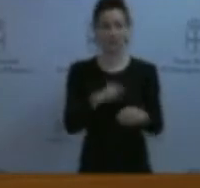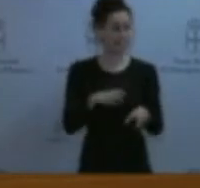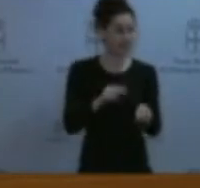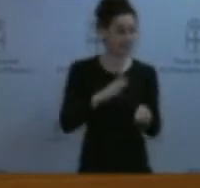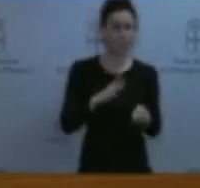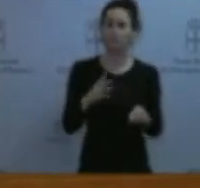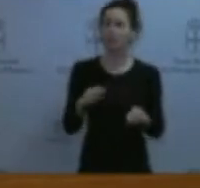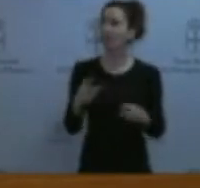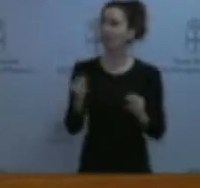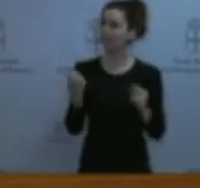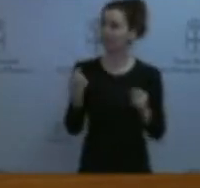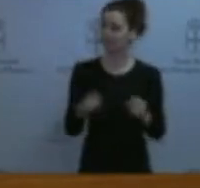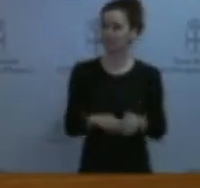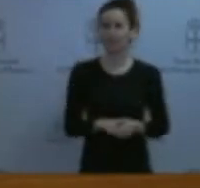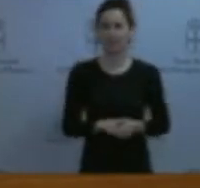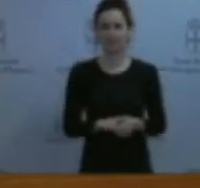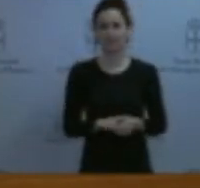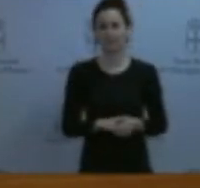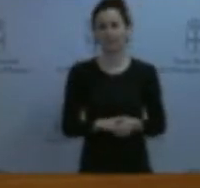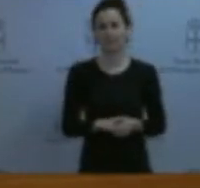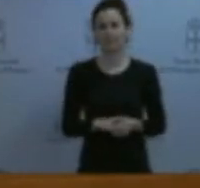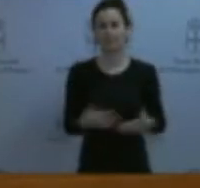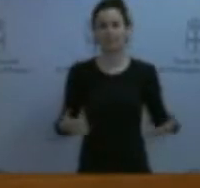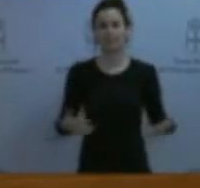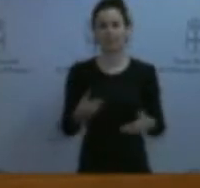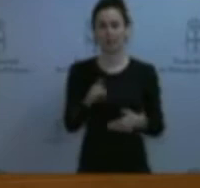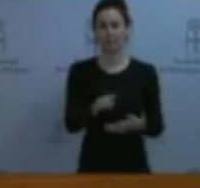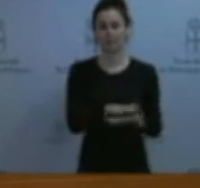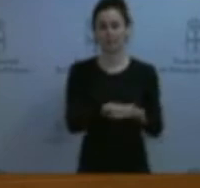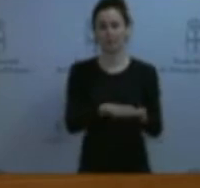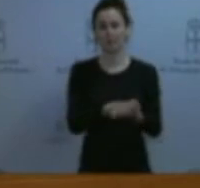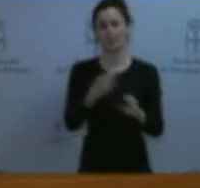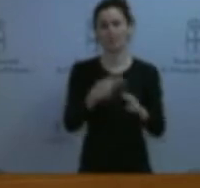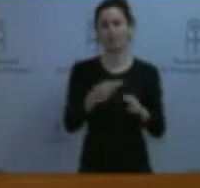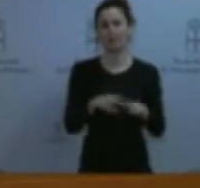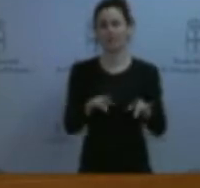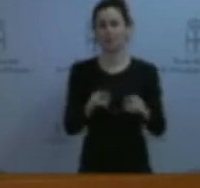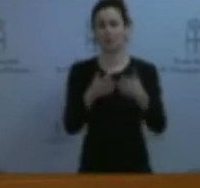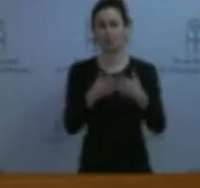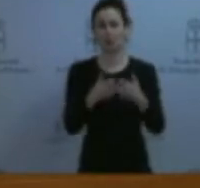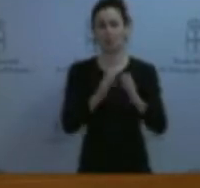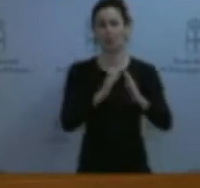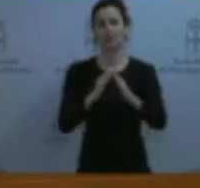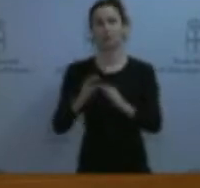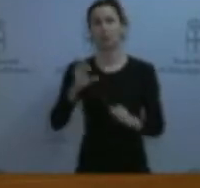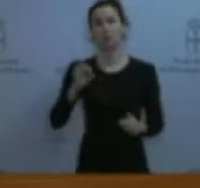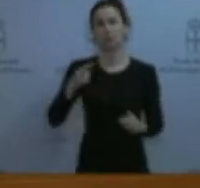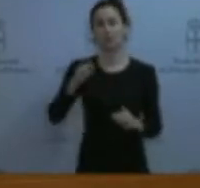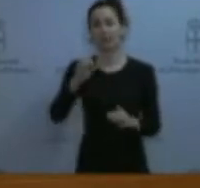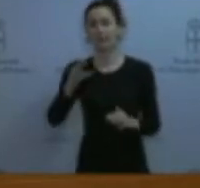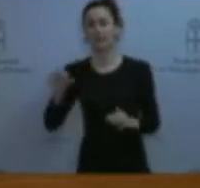concluyendo. Termino ya, señor presidente. Podríamos hablar de la política de suelo industrial, de SOGEPSA o de